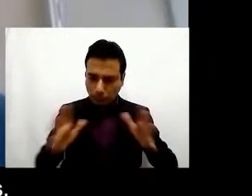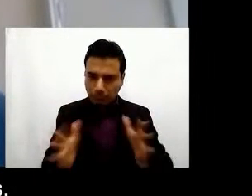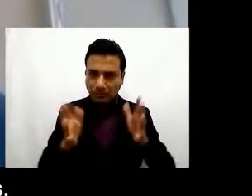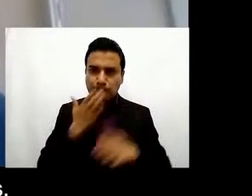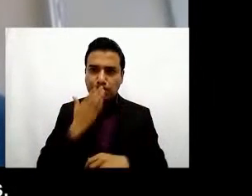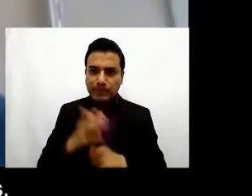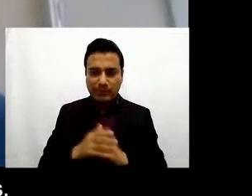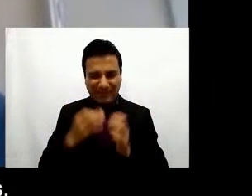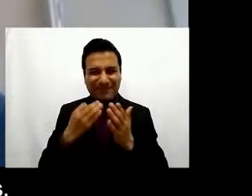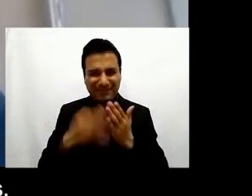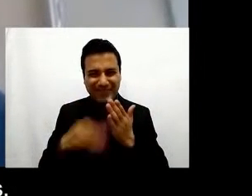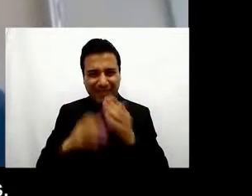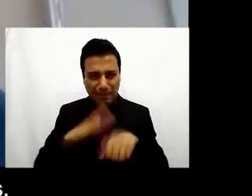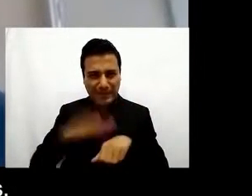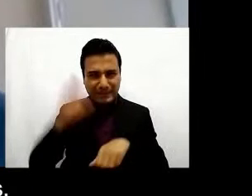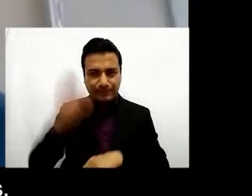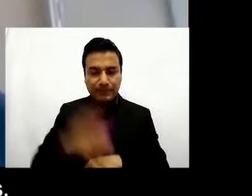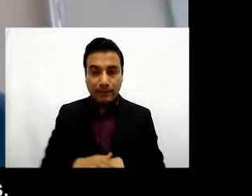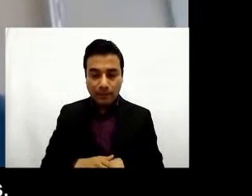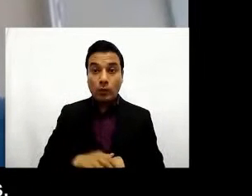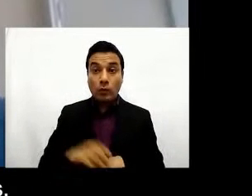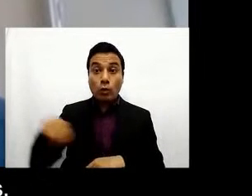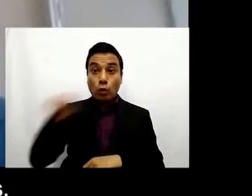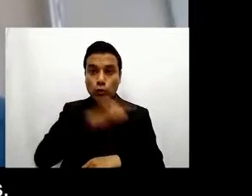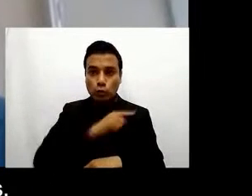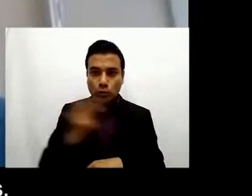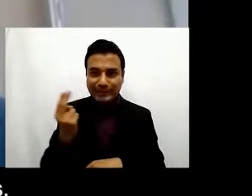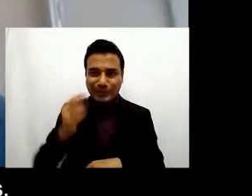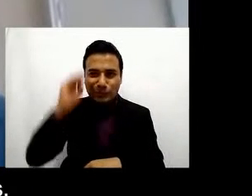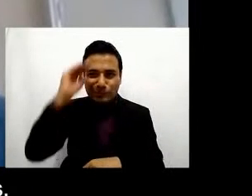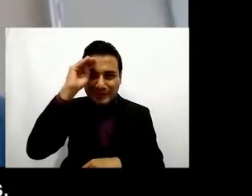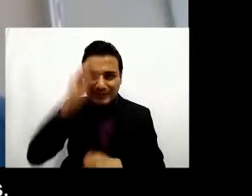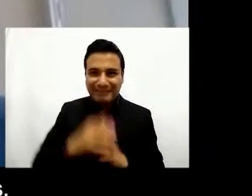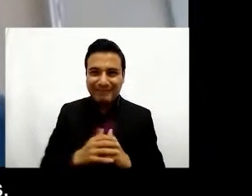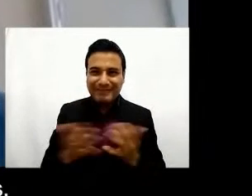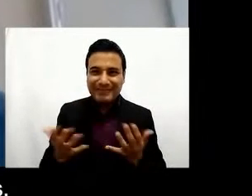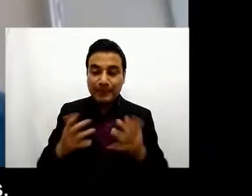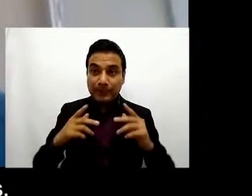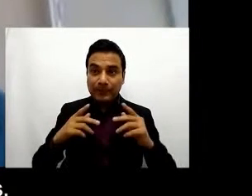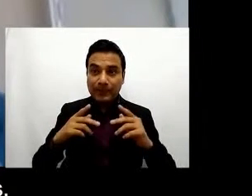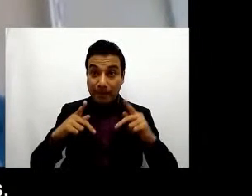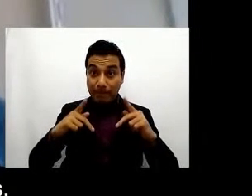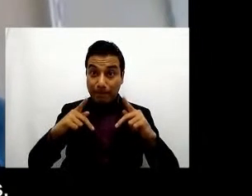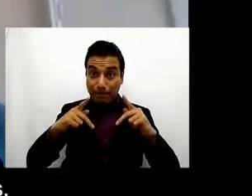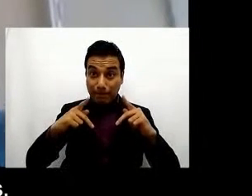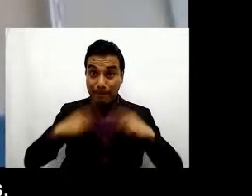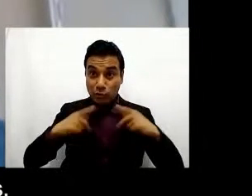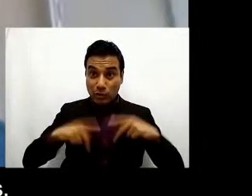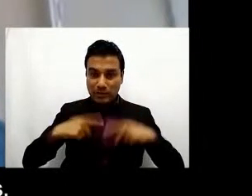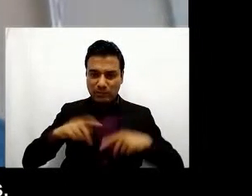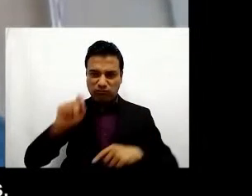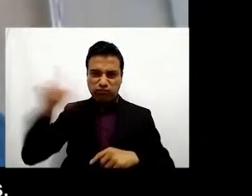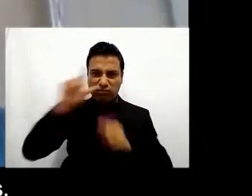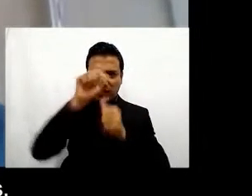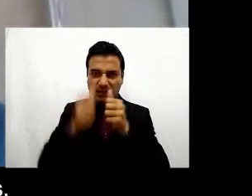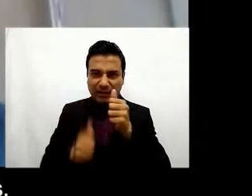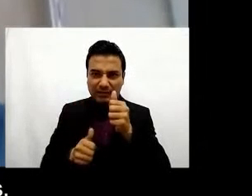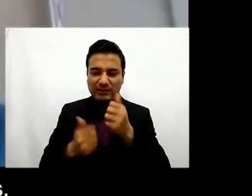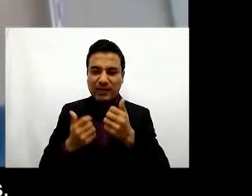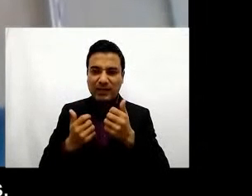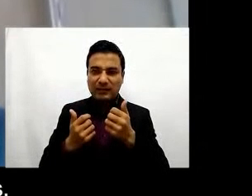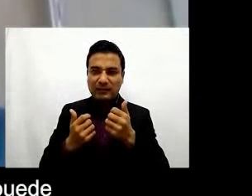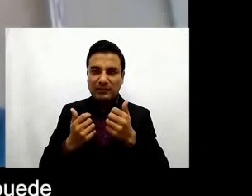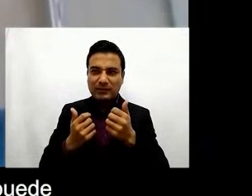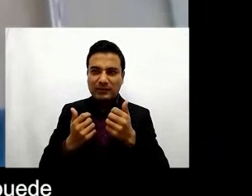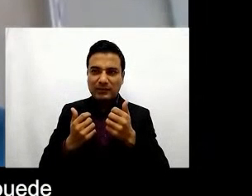debería haber formas de pensar en cómo retenerlos, cómo hacer que regresen, cómo